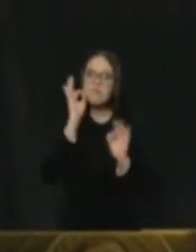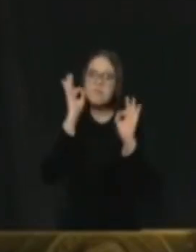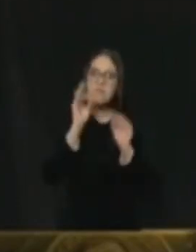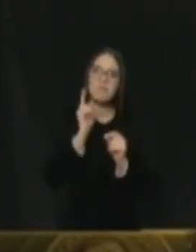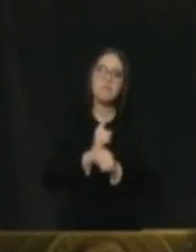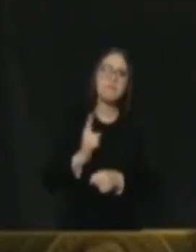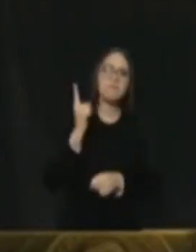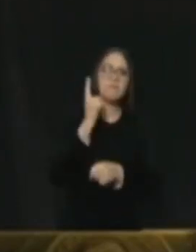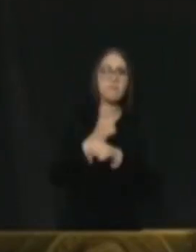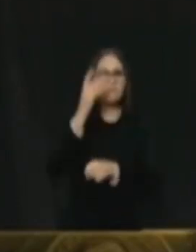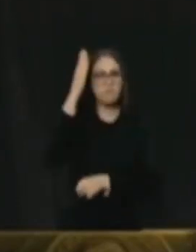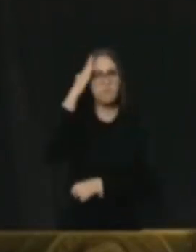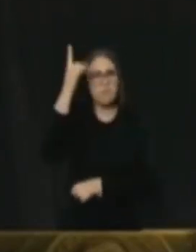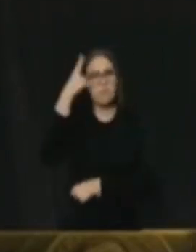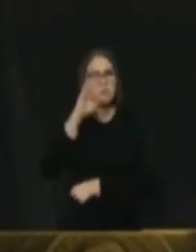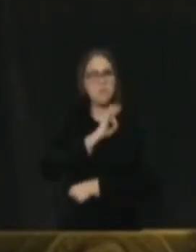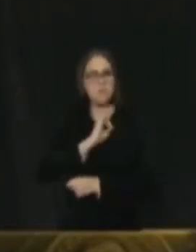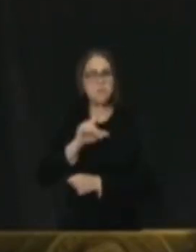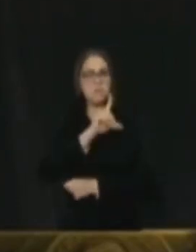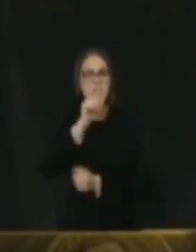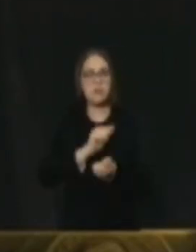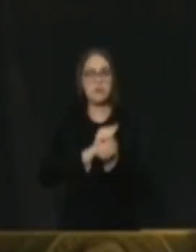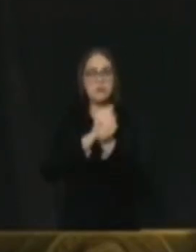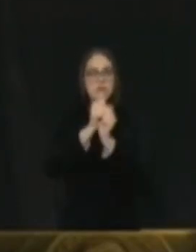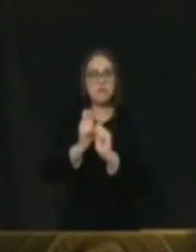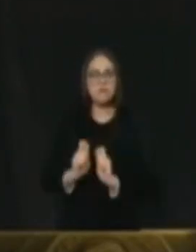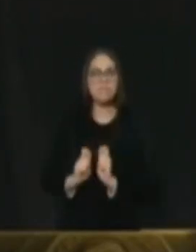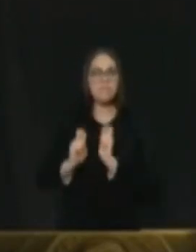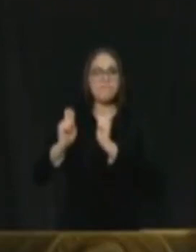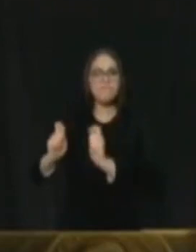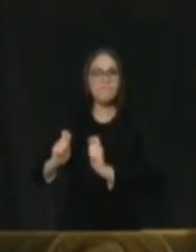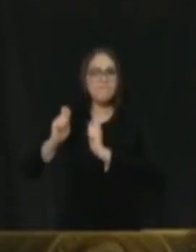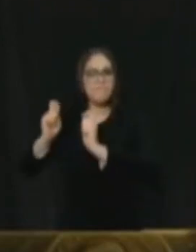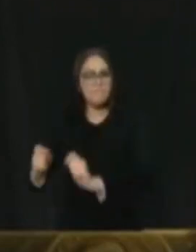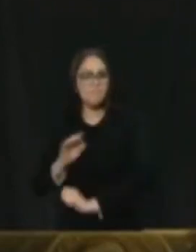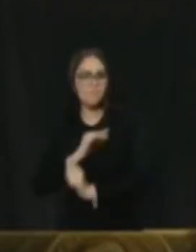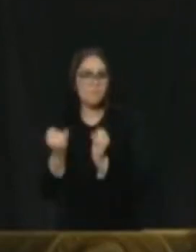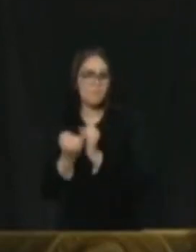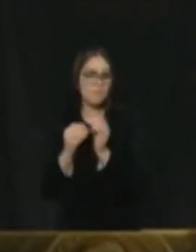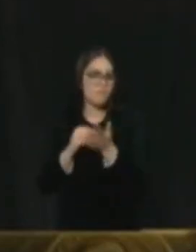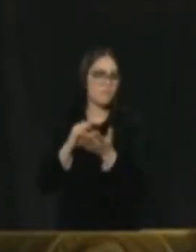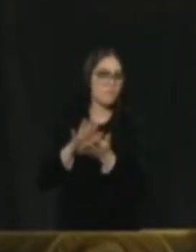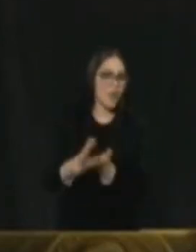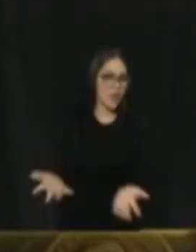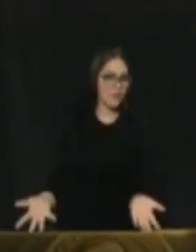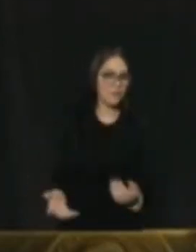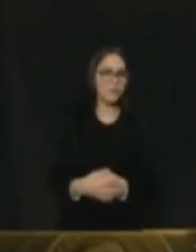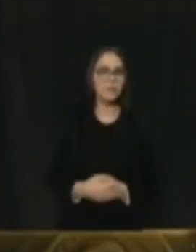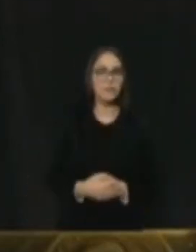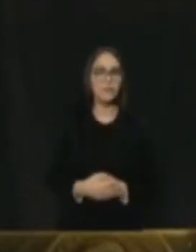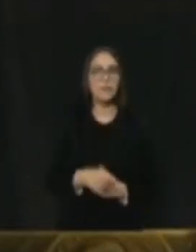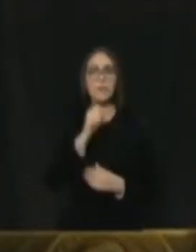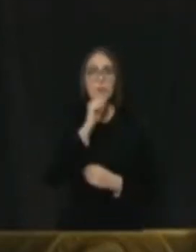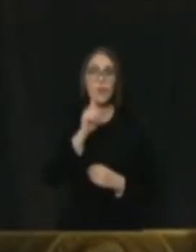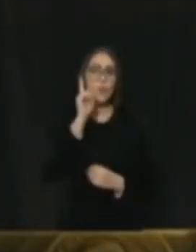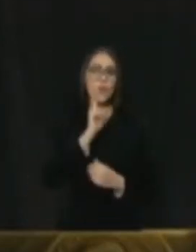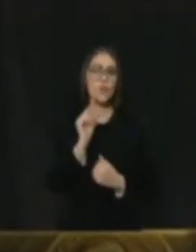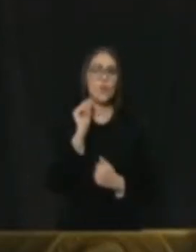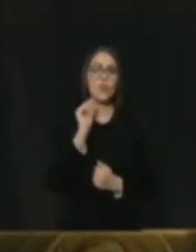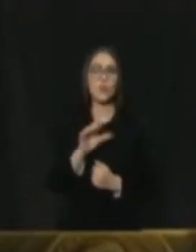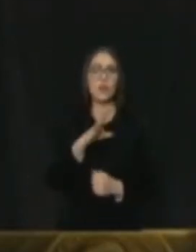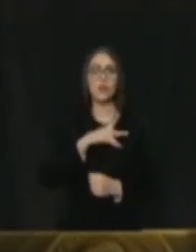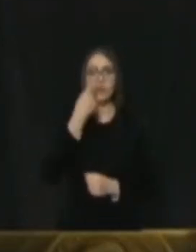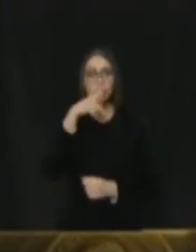lograr con ello trascender en nuestros legados. Pocas escritoras han contado la vida de las mujeres anónimas a través de sus